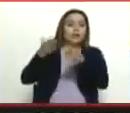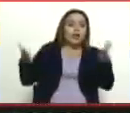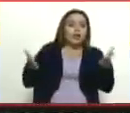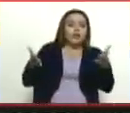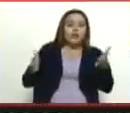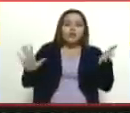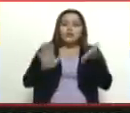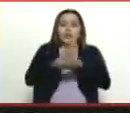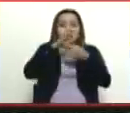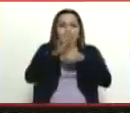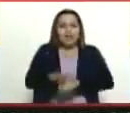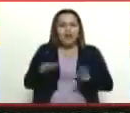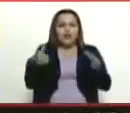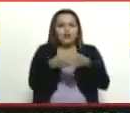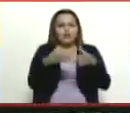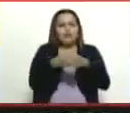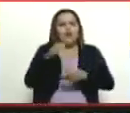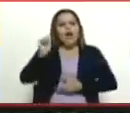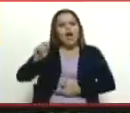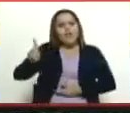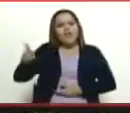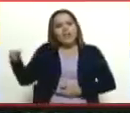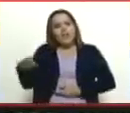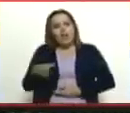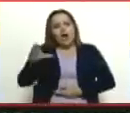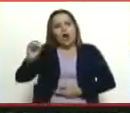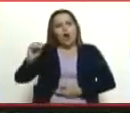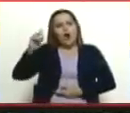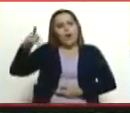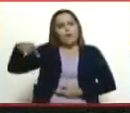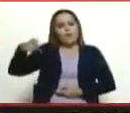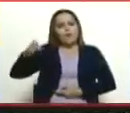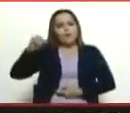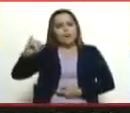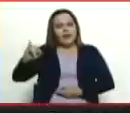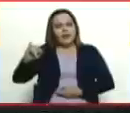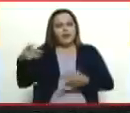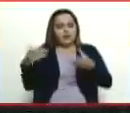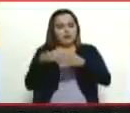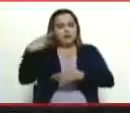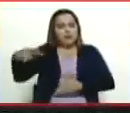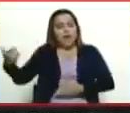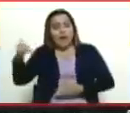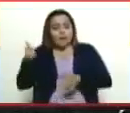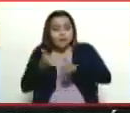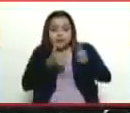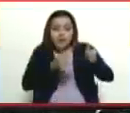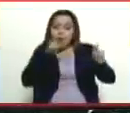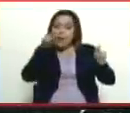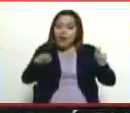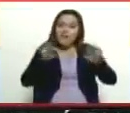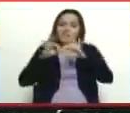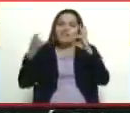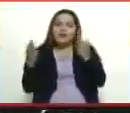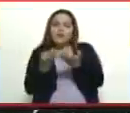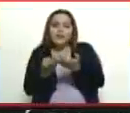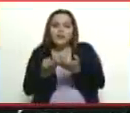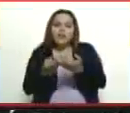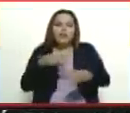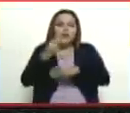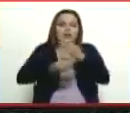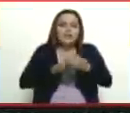Eco Copellana, era perseguido de inmediato. Él, sus familiares, lo que hacía,